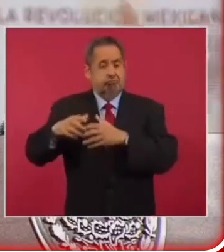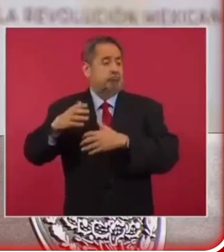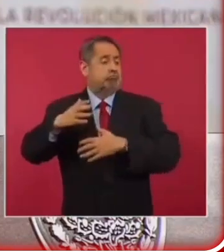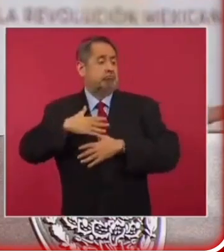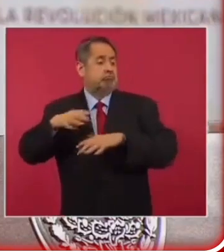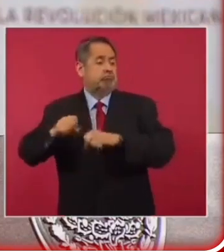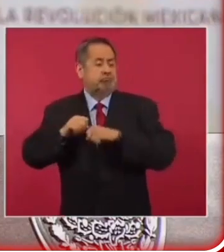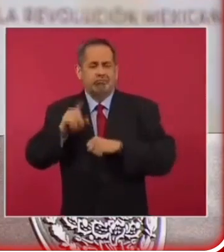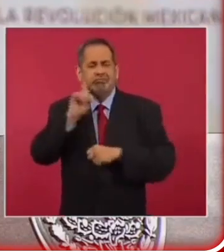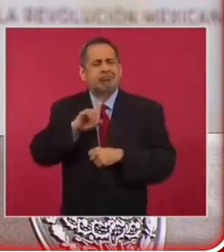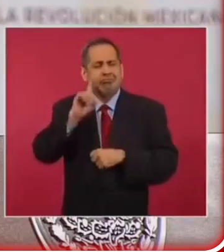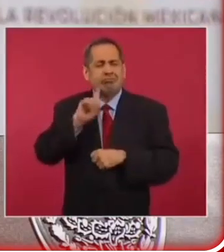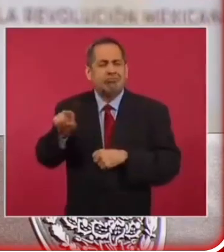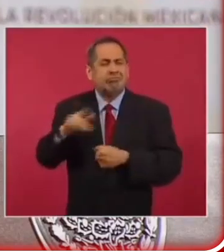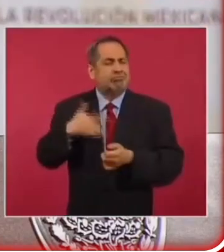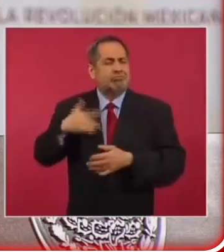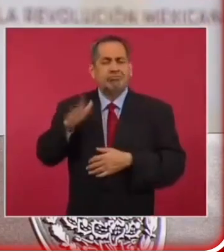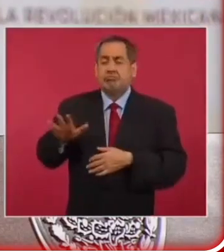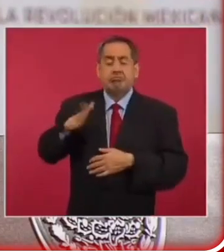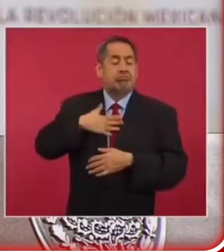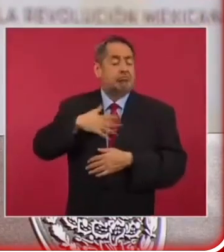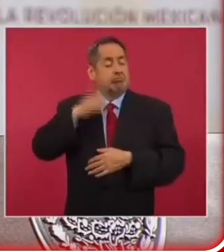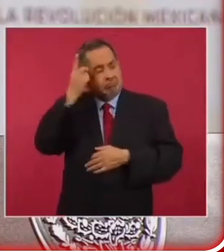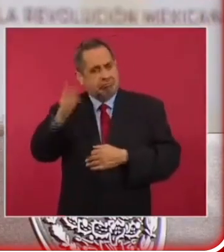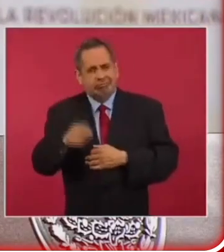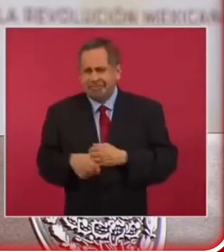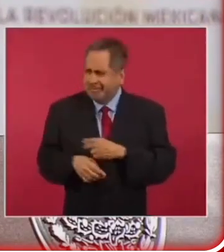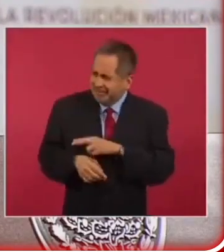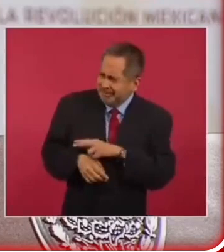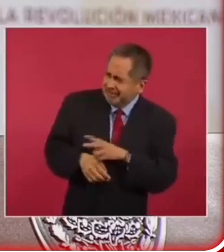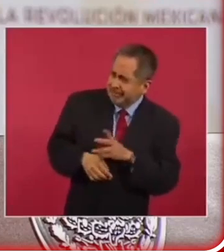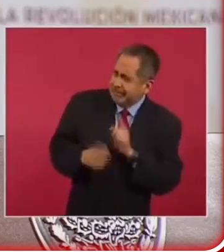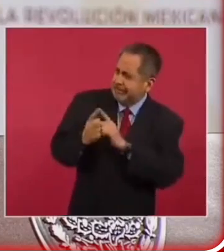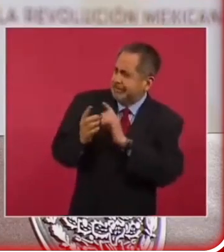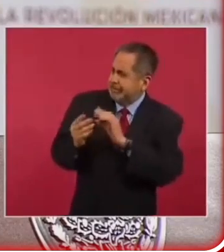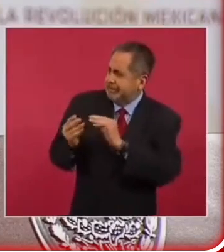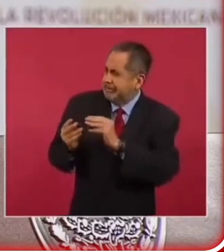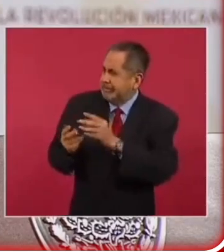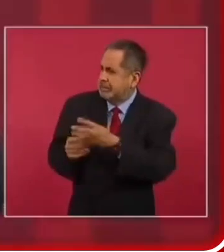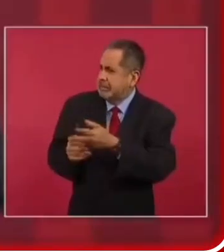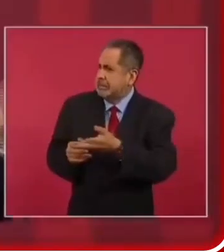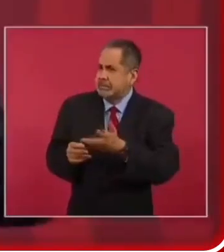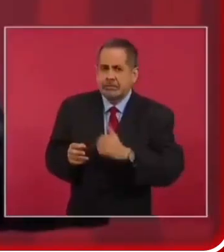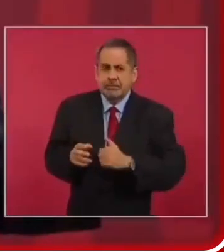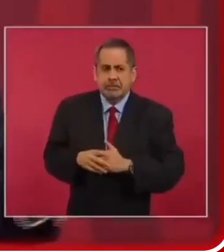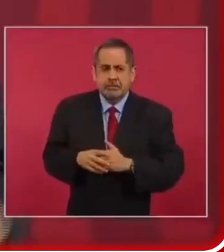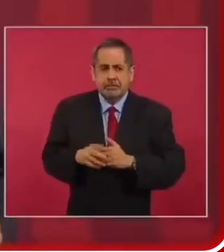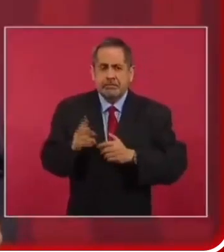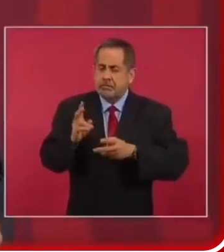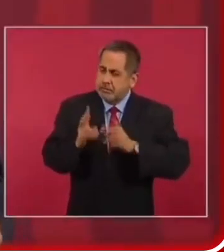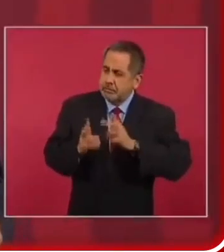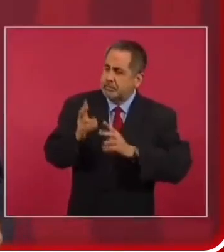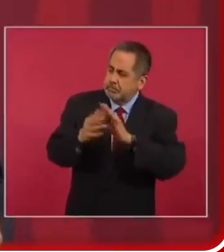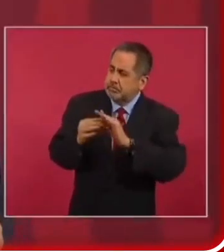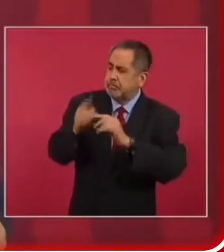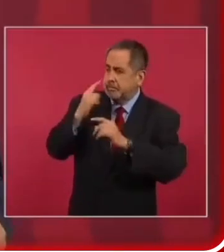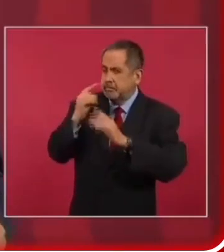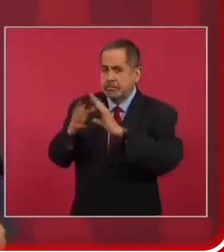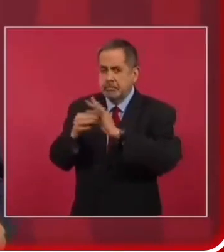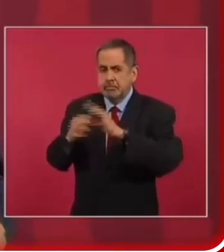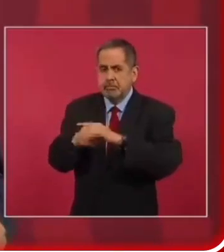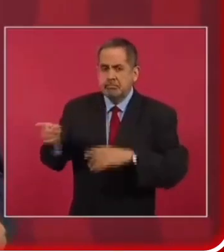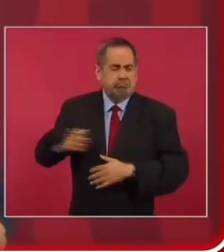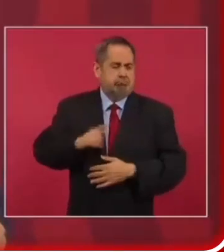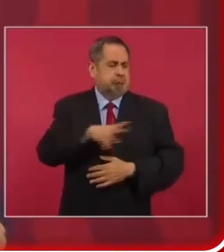las dueñas del penacho, y apenas se estaba tratando el tema y ya